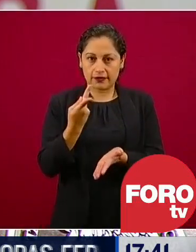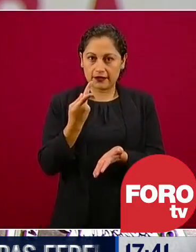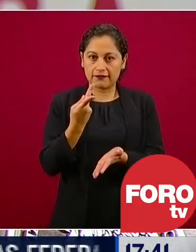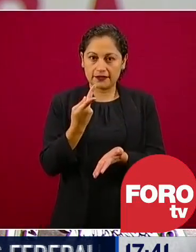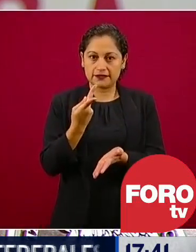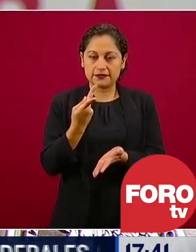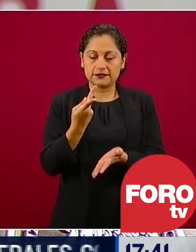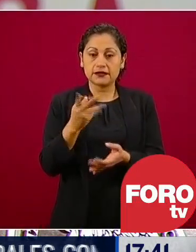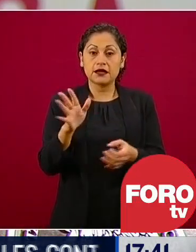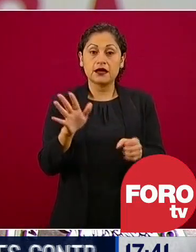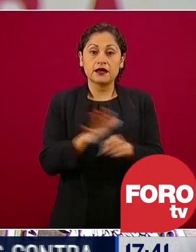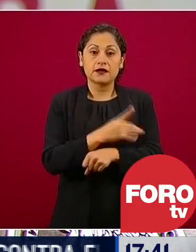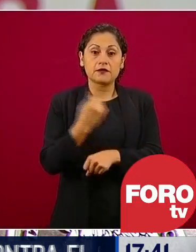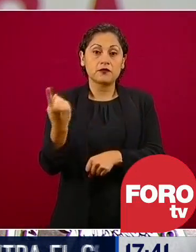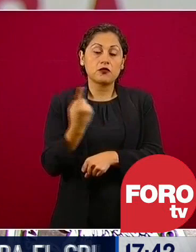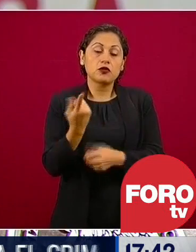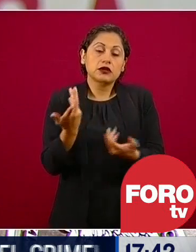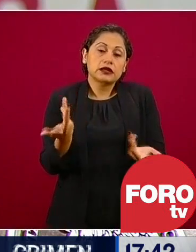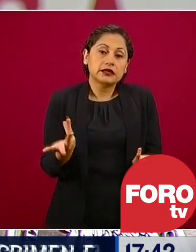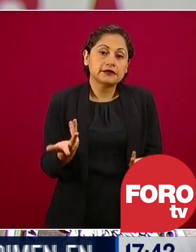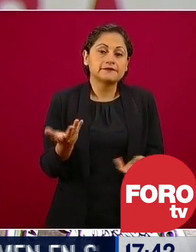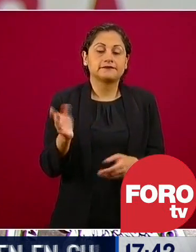pensionarse, los trabajadores